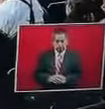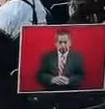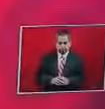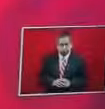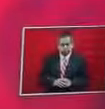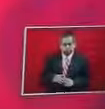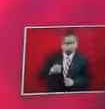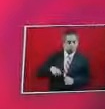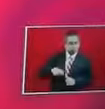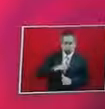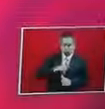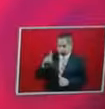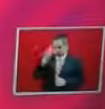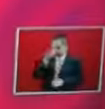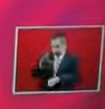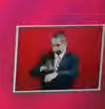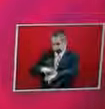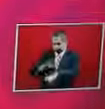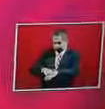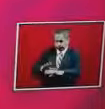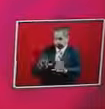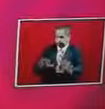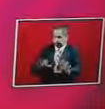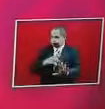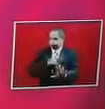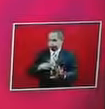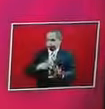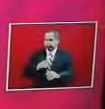estamos recomendando que no haya nepotismo,